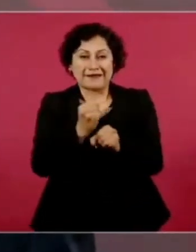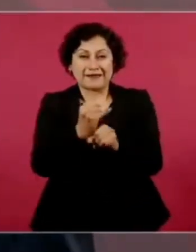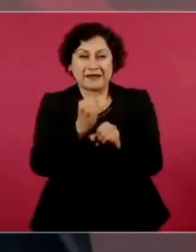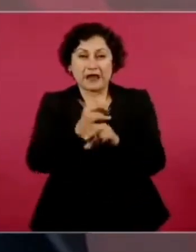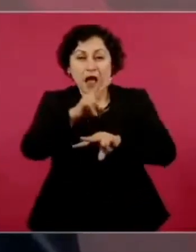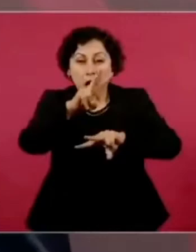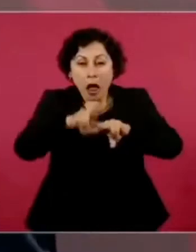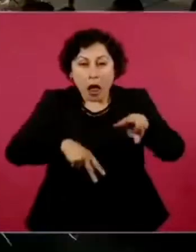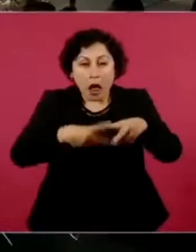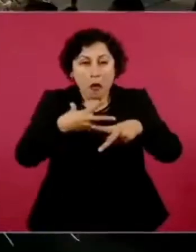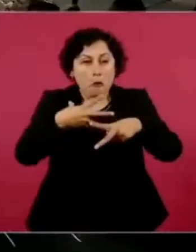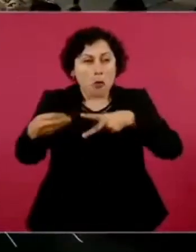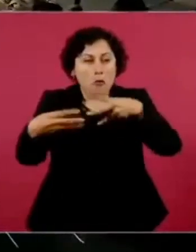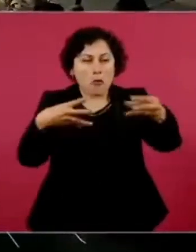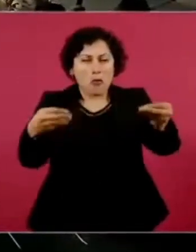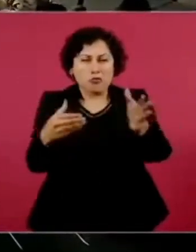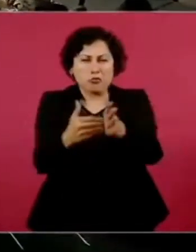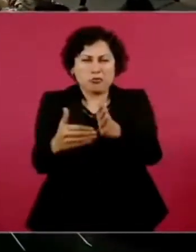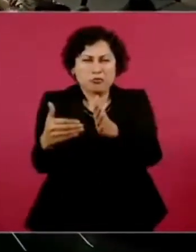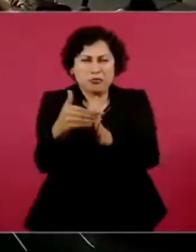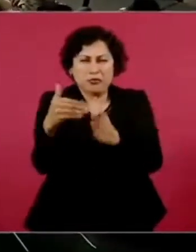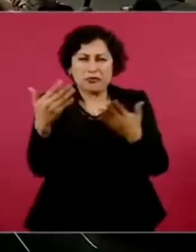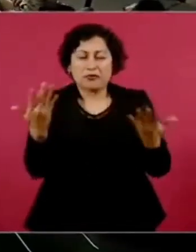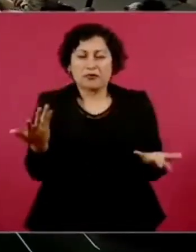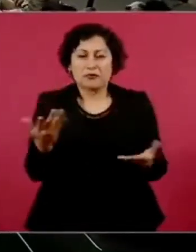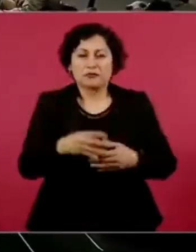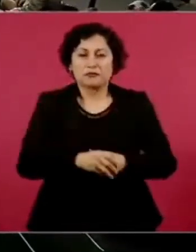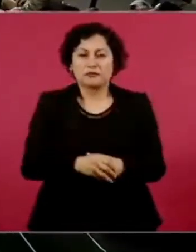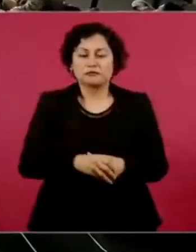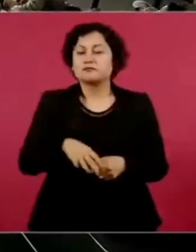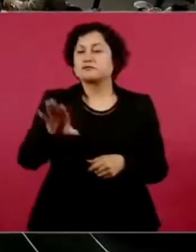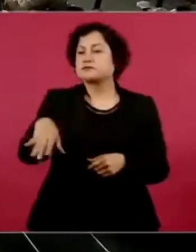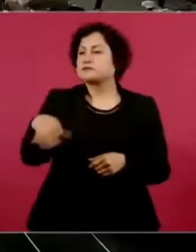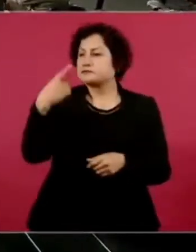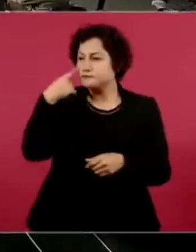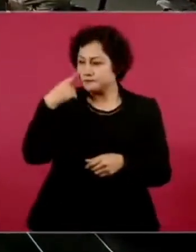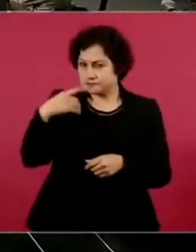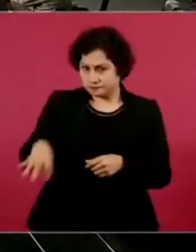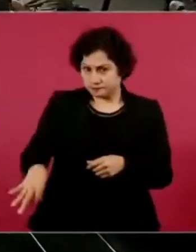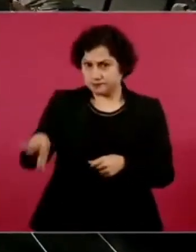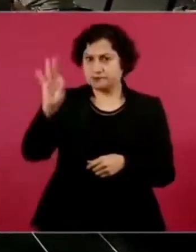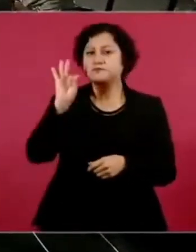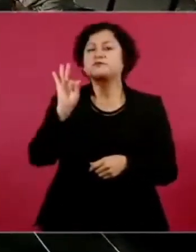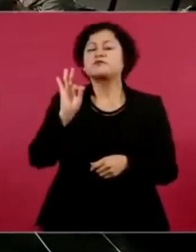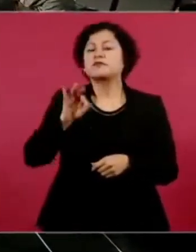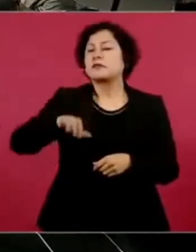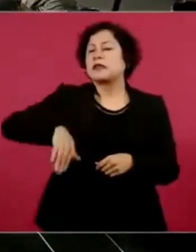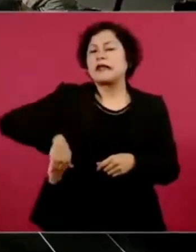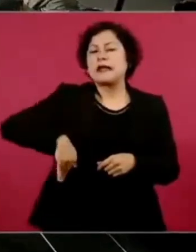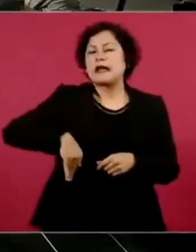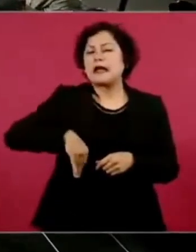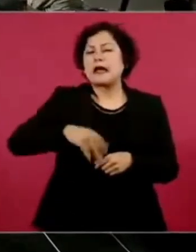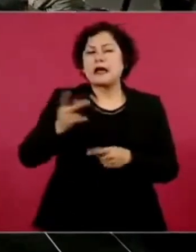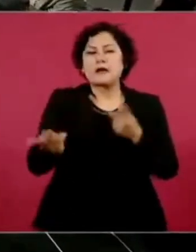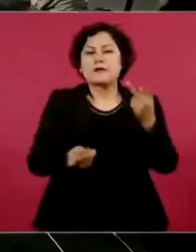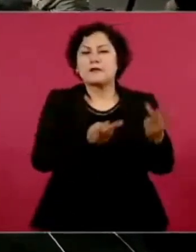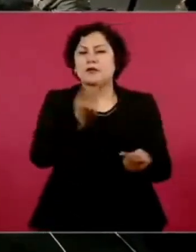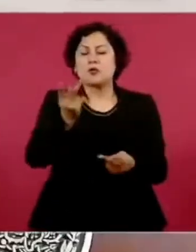¿Y por qué no pones la última encuesta de internacional? Que